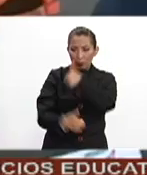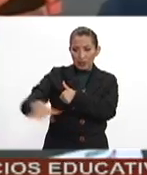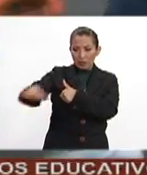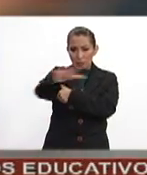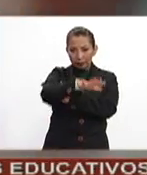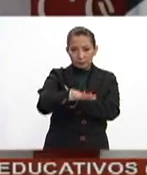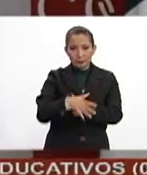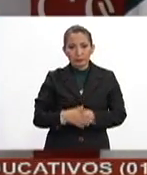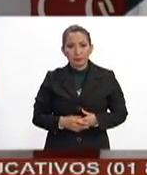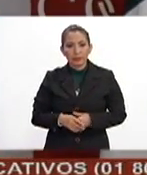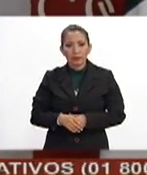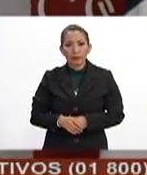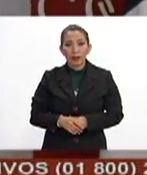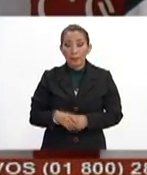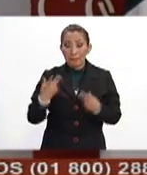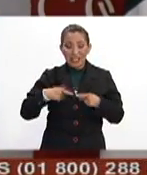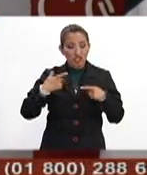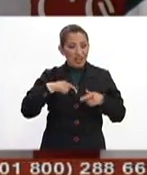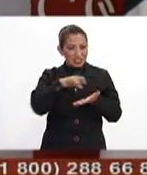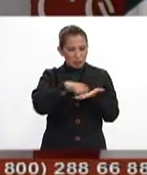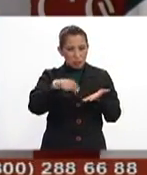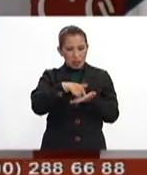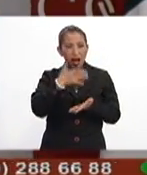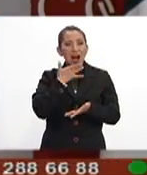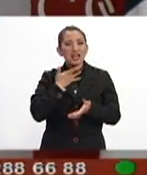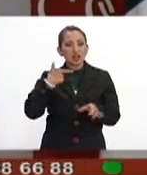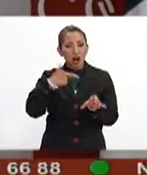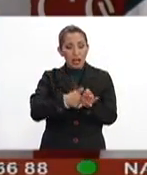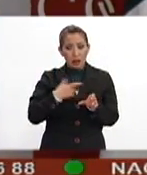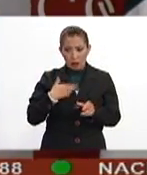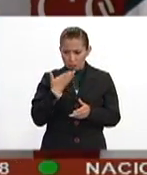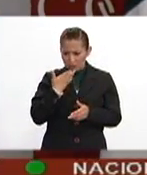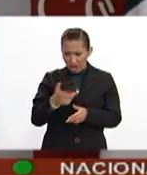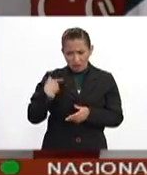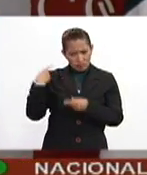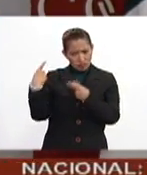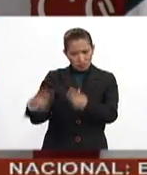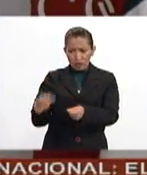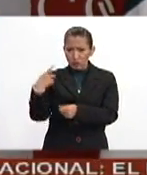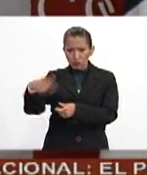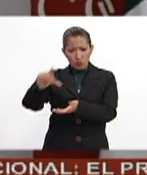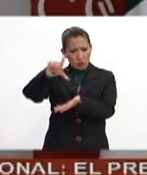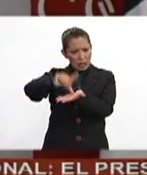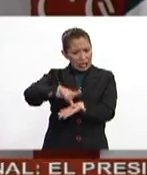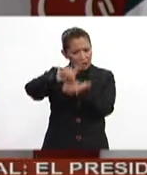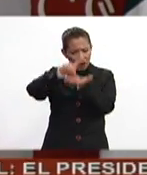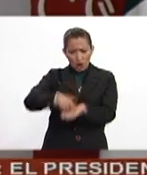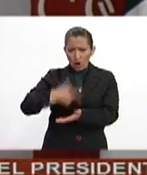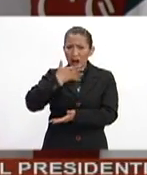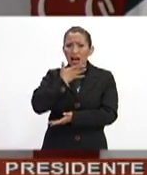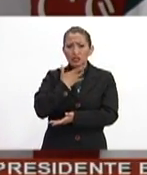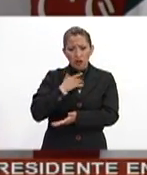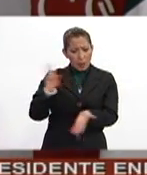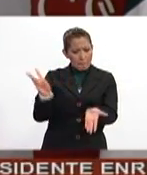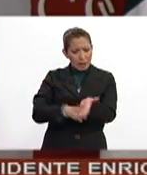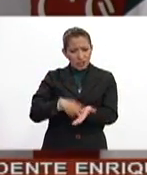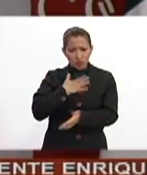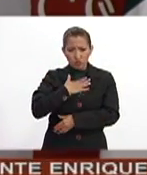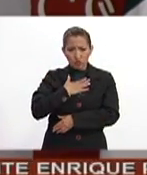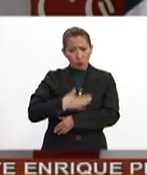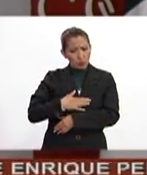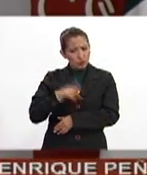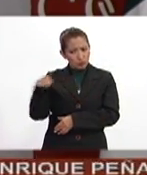en el sector. Que los consumidores mexicanos reciban la cantidad de gasolina por la que están pagando y precios